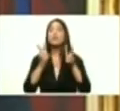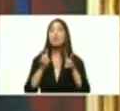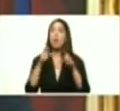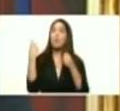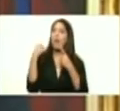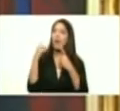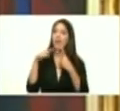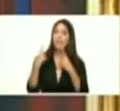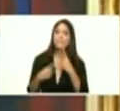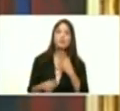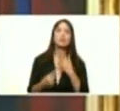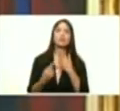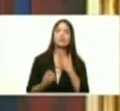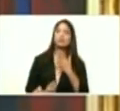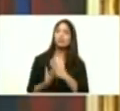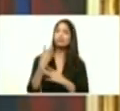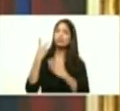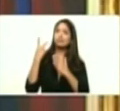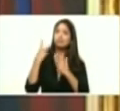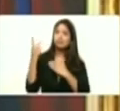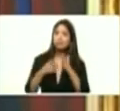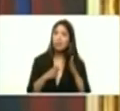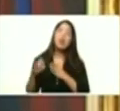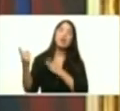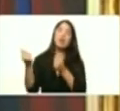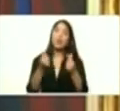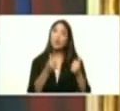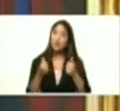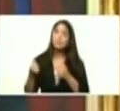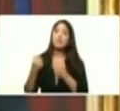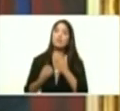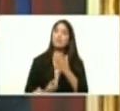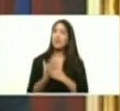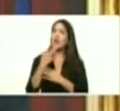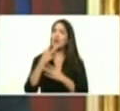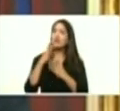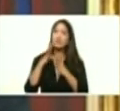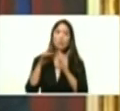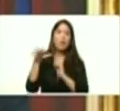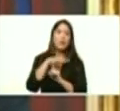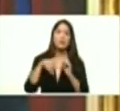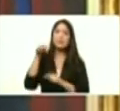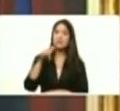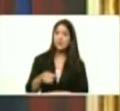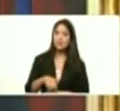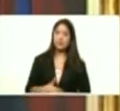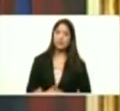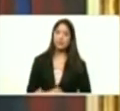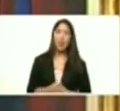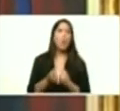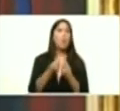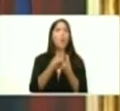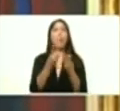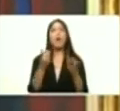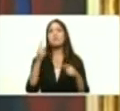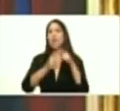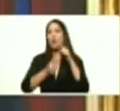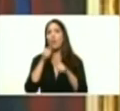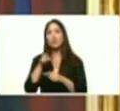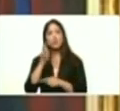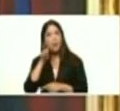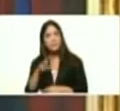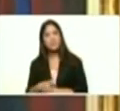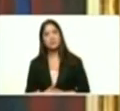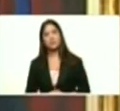elementos que dinamicen la economía para superar toda esta situación. ¿Cuántas cosas ha descubierto